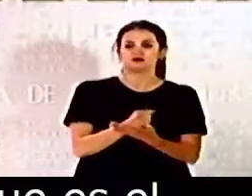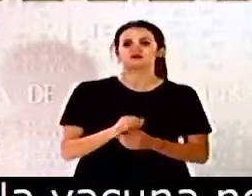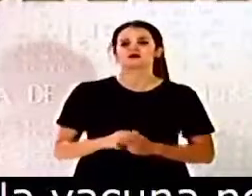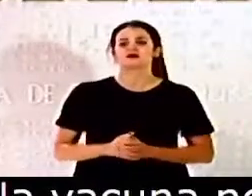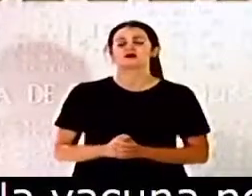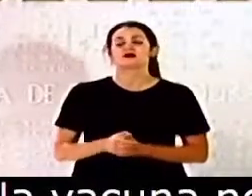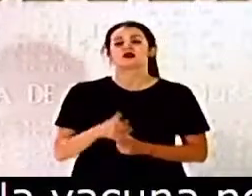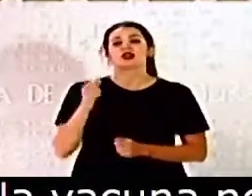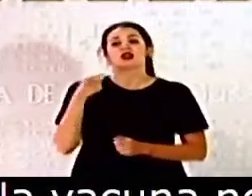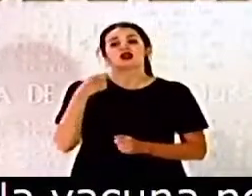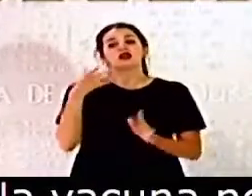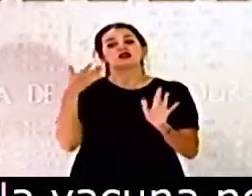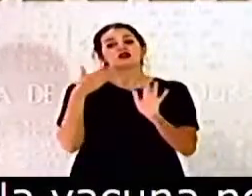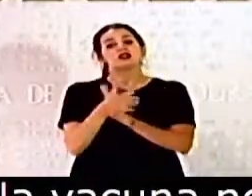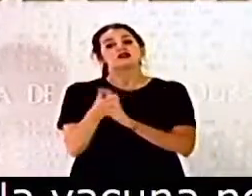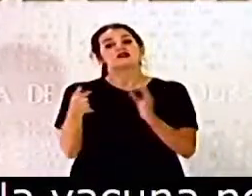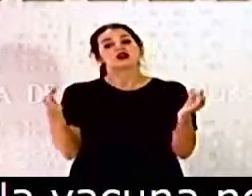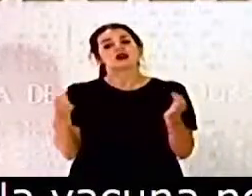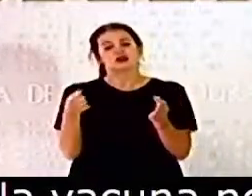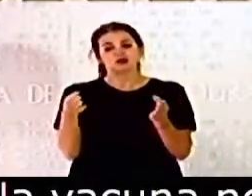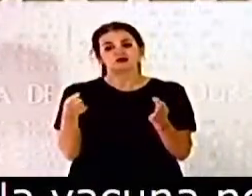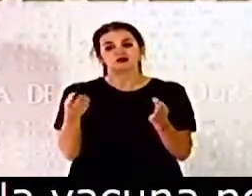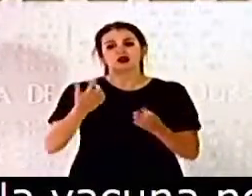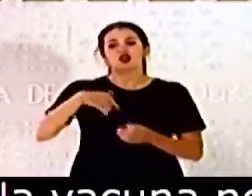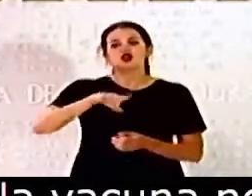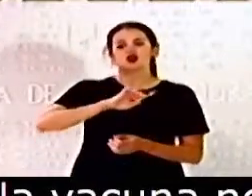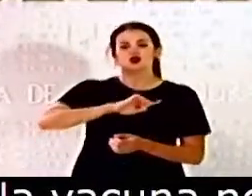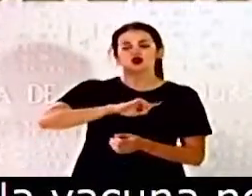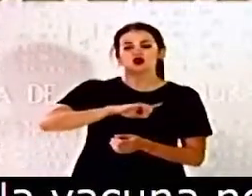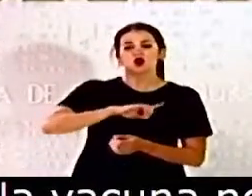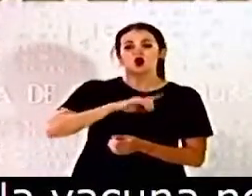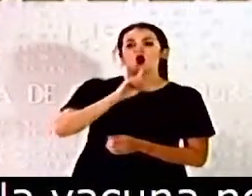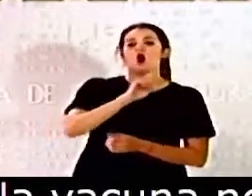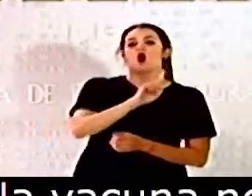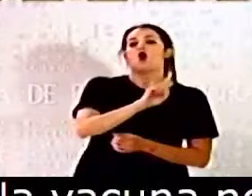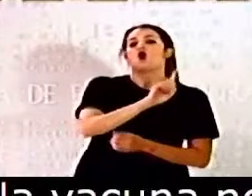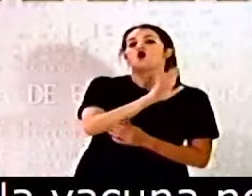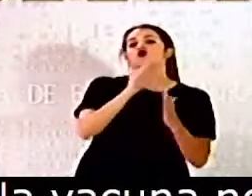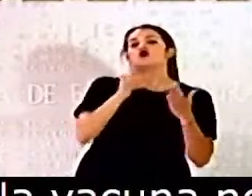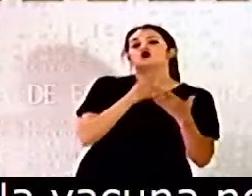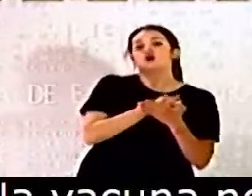Eso nos lleva a que hayamos sido capaces de administrar